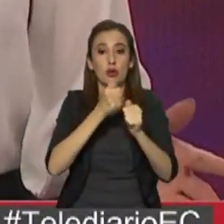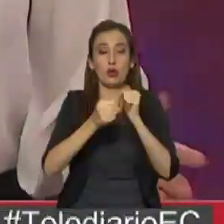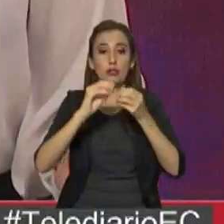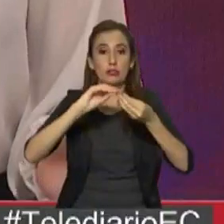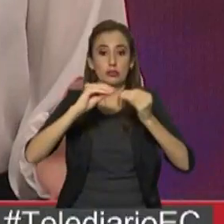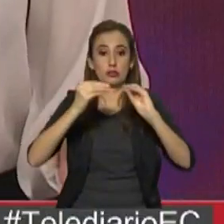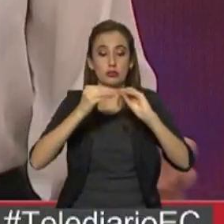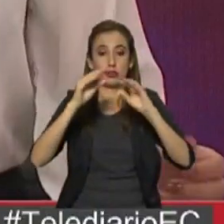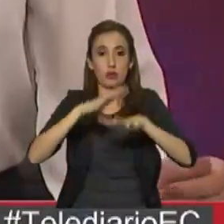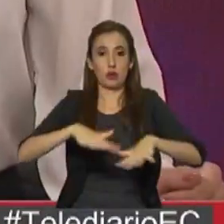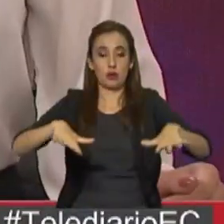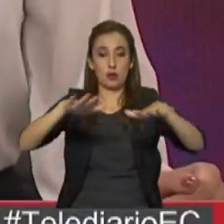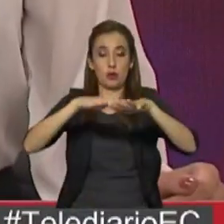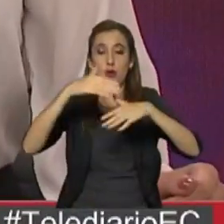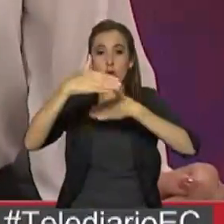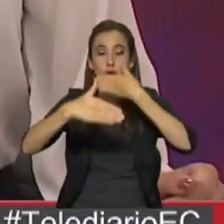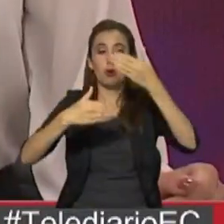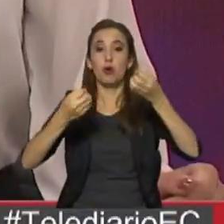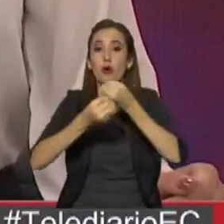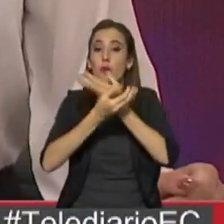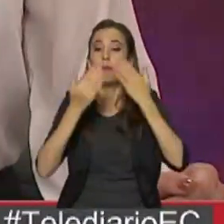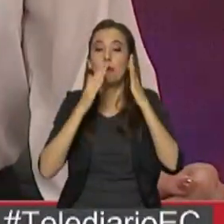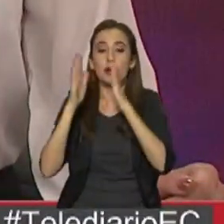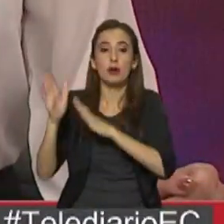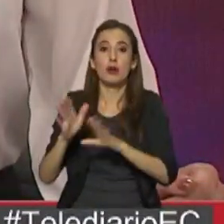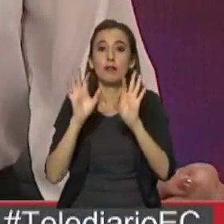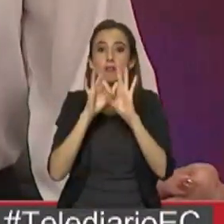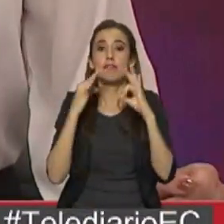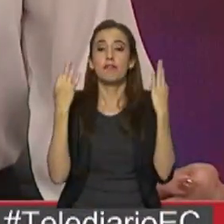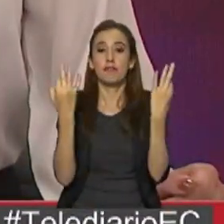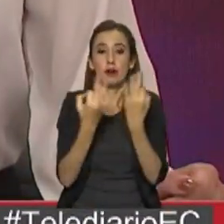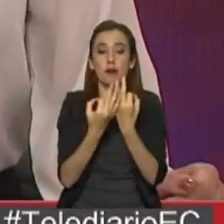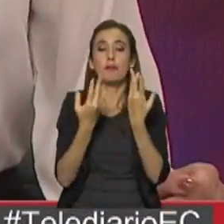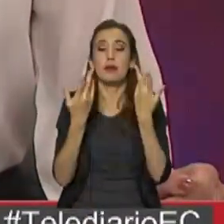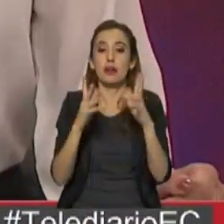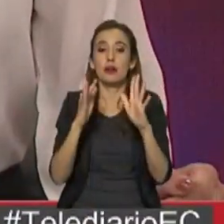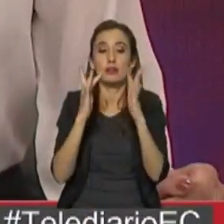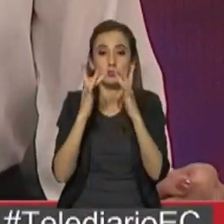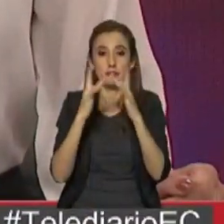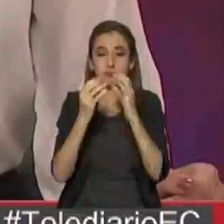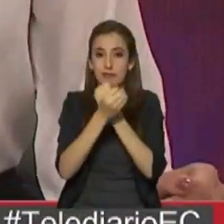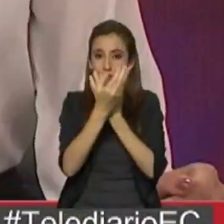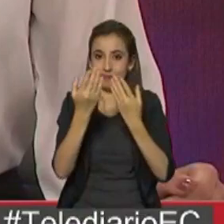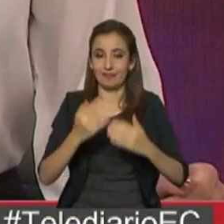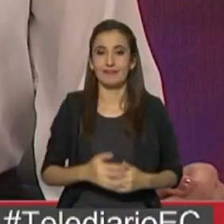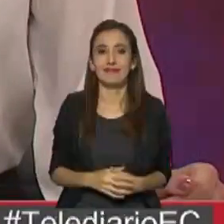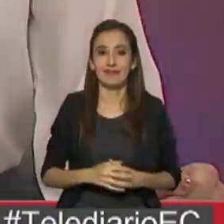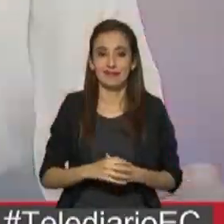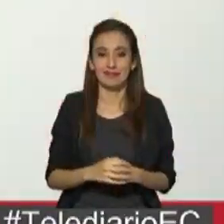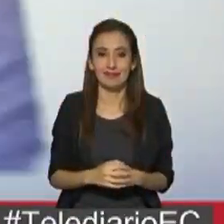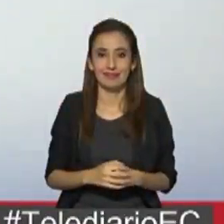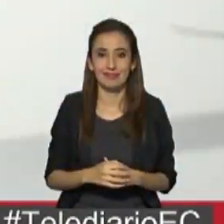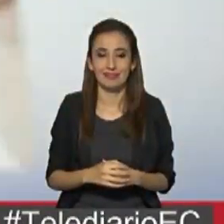vídeo de cualquier punto del país porque sus familiares y sus amigos están conectados a través de telediario